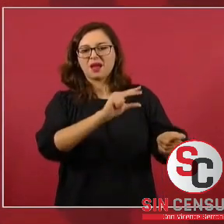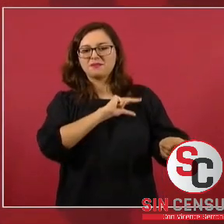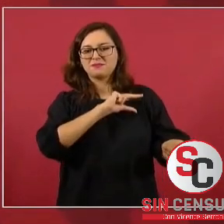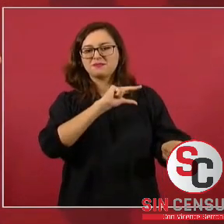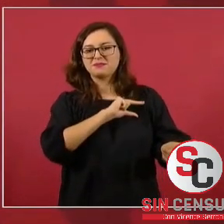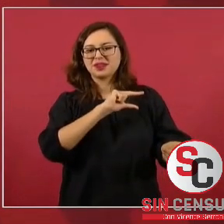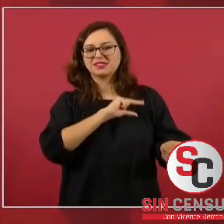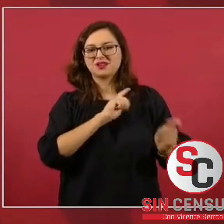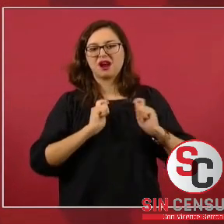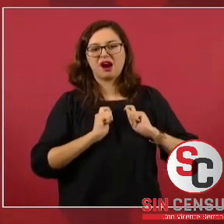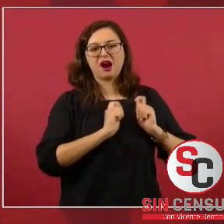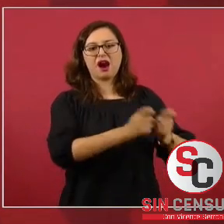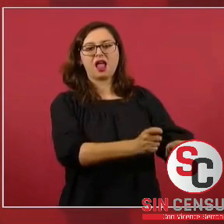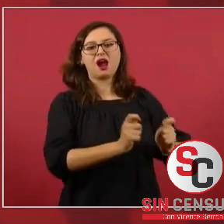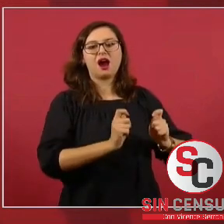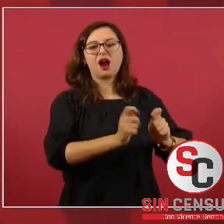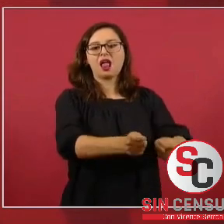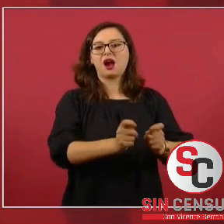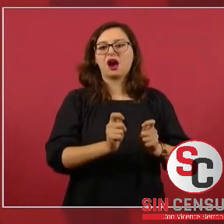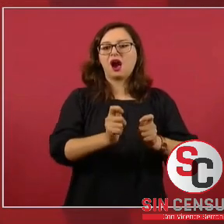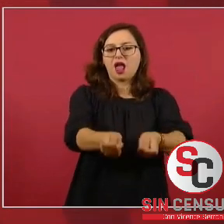las subrogó.